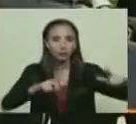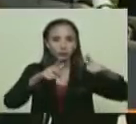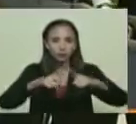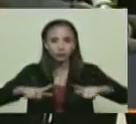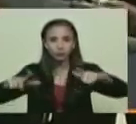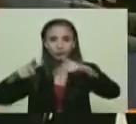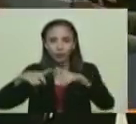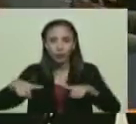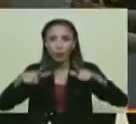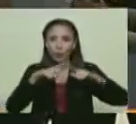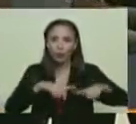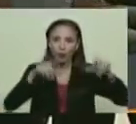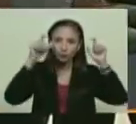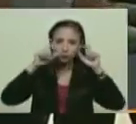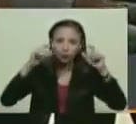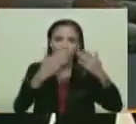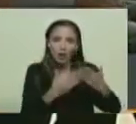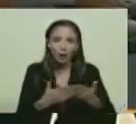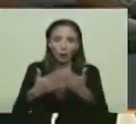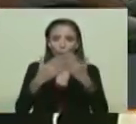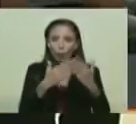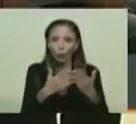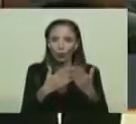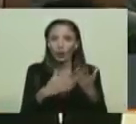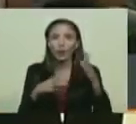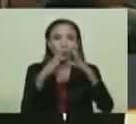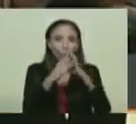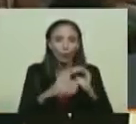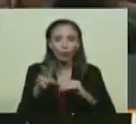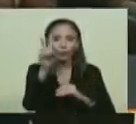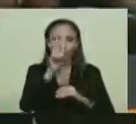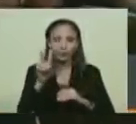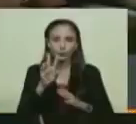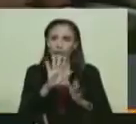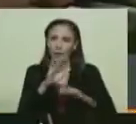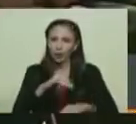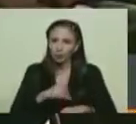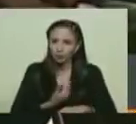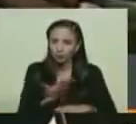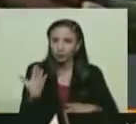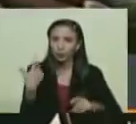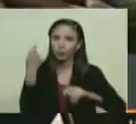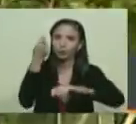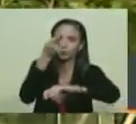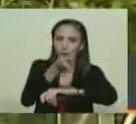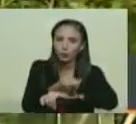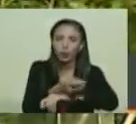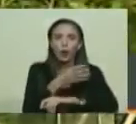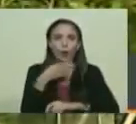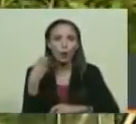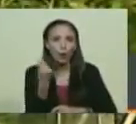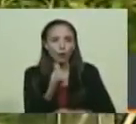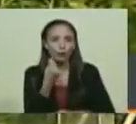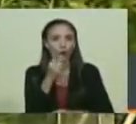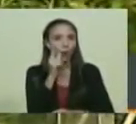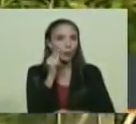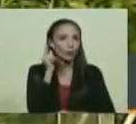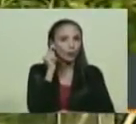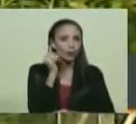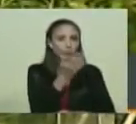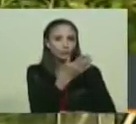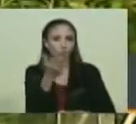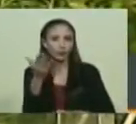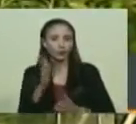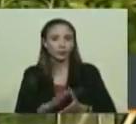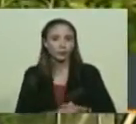nacional, y que ha permitido capacitar y graduar estos jóvenes que en el marco que usted